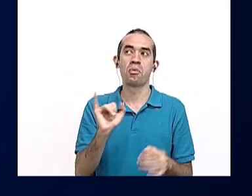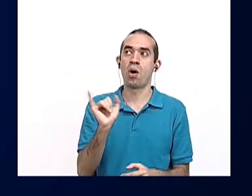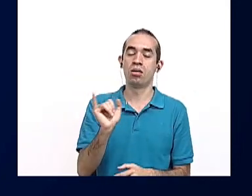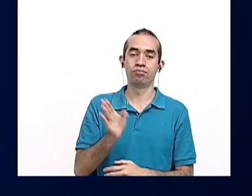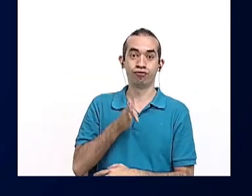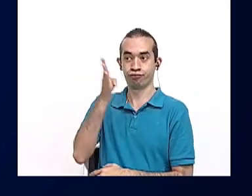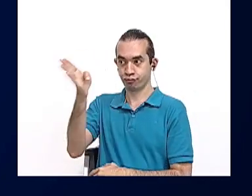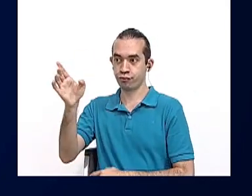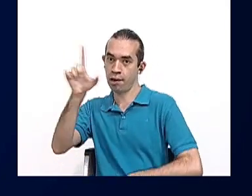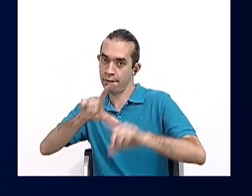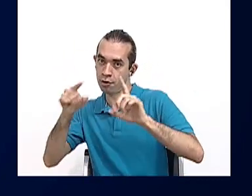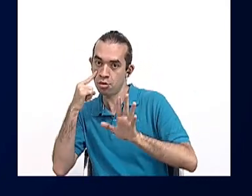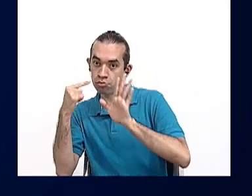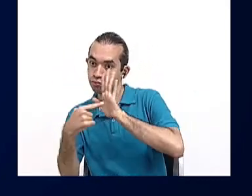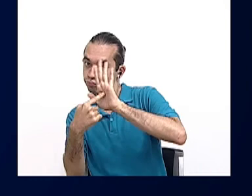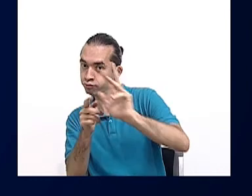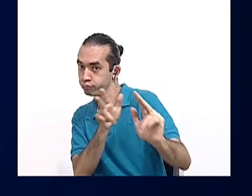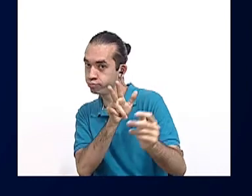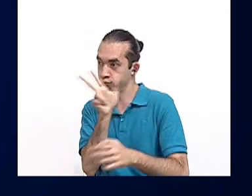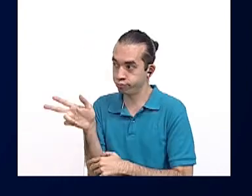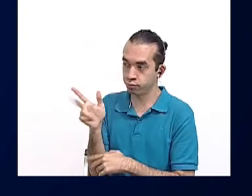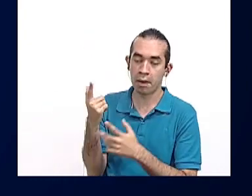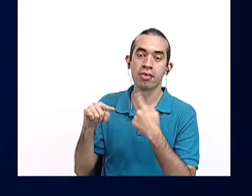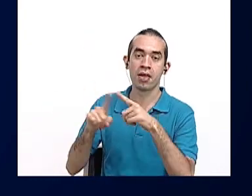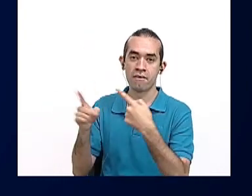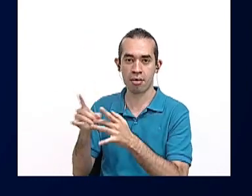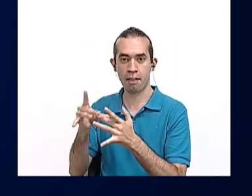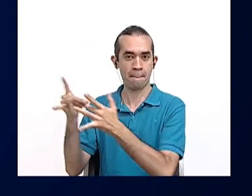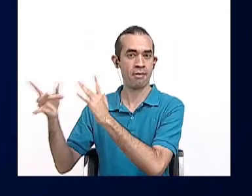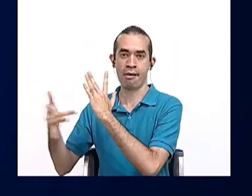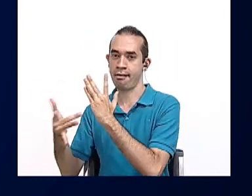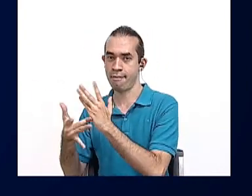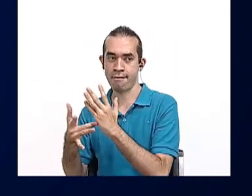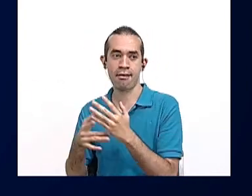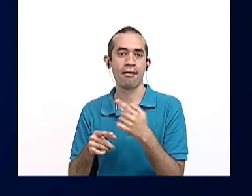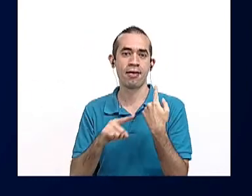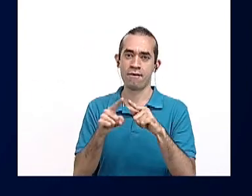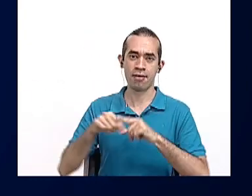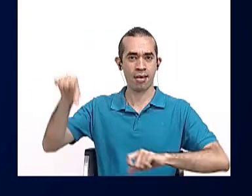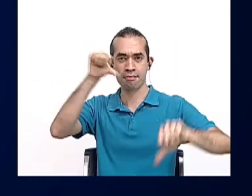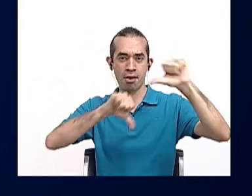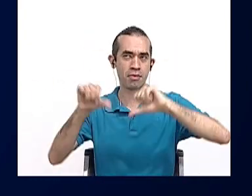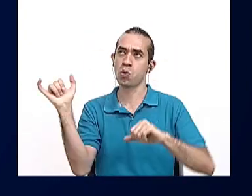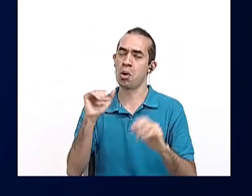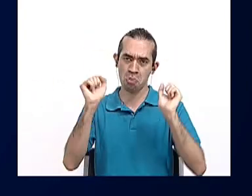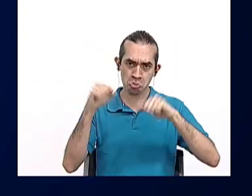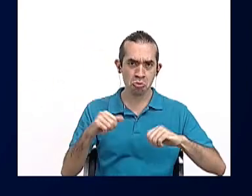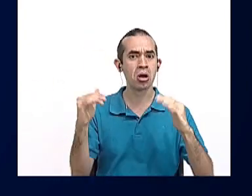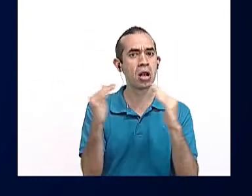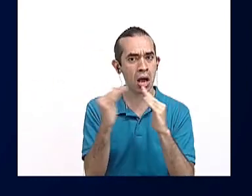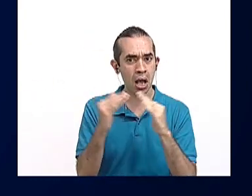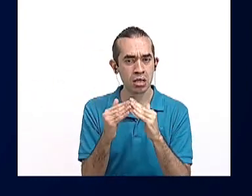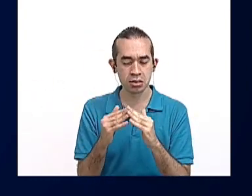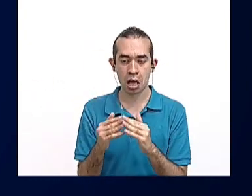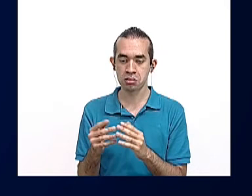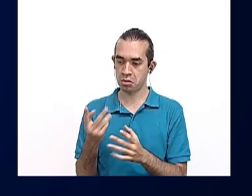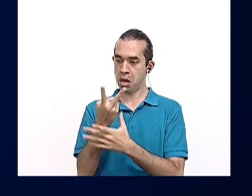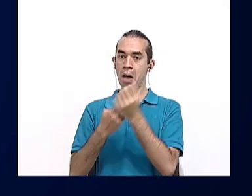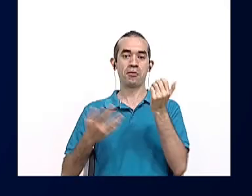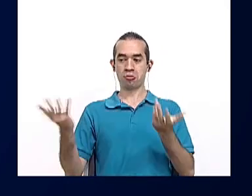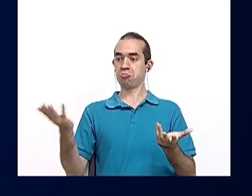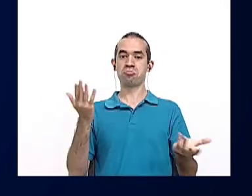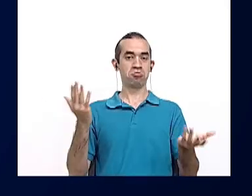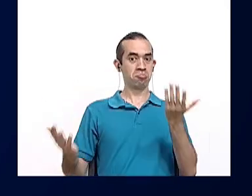ustedes vean qué se hace, cuál es el equipo, y también realizar esos experimentos caseros para tener como las dos partes